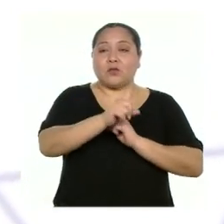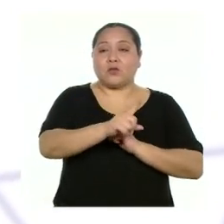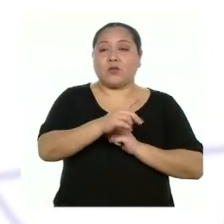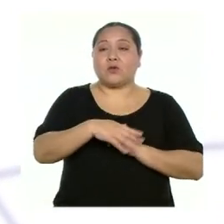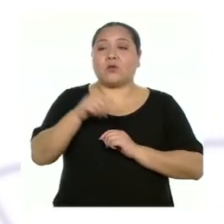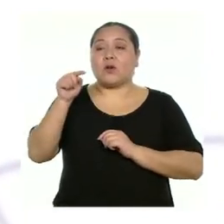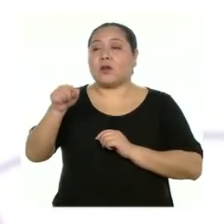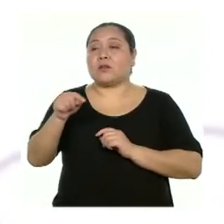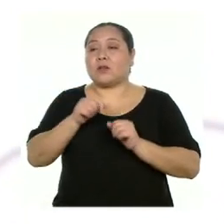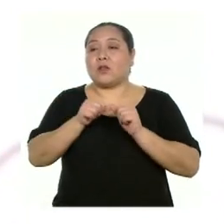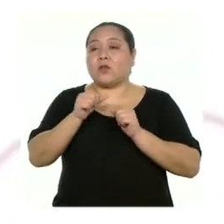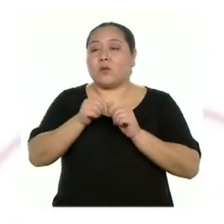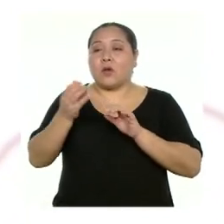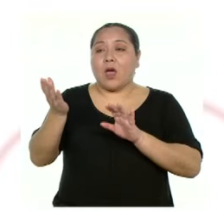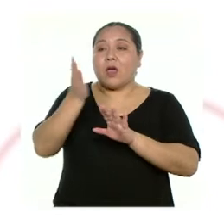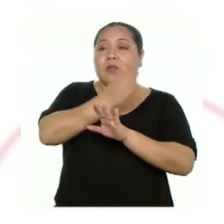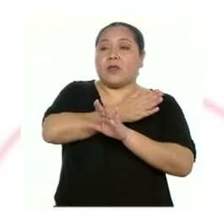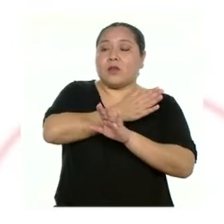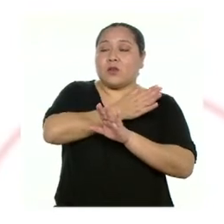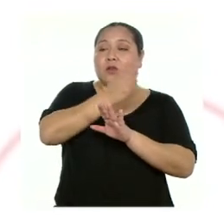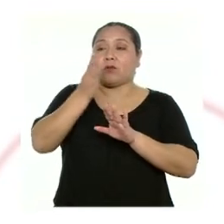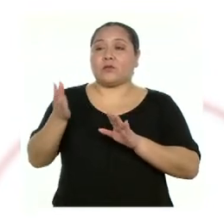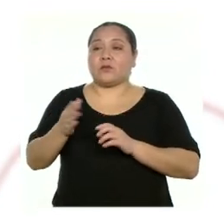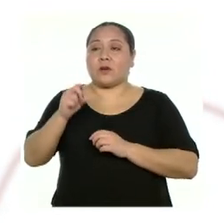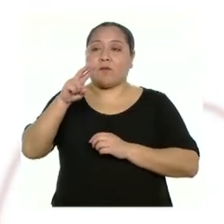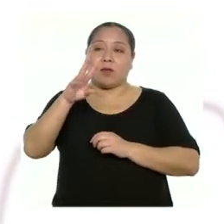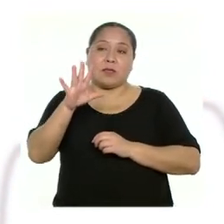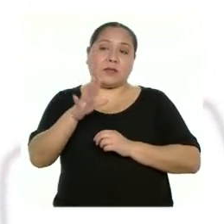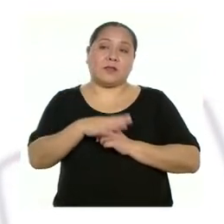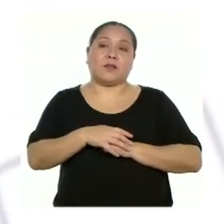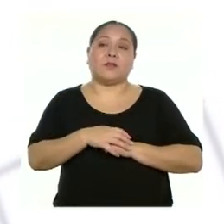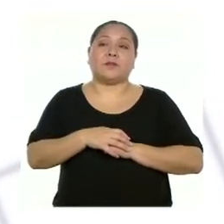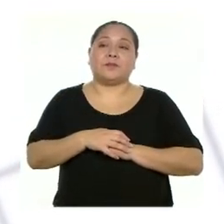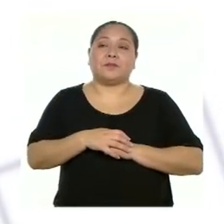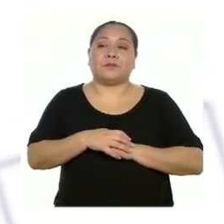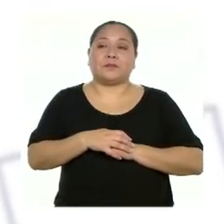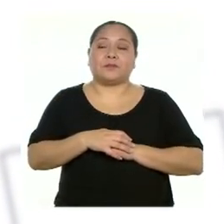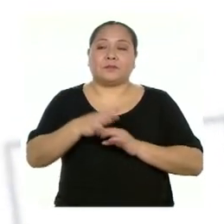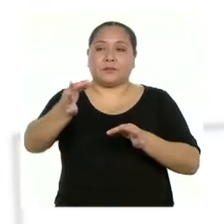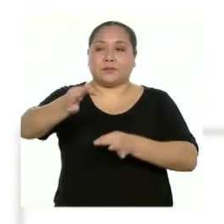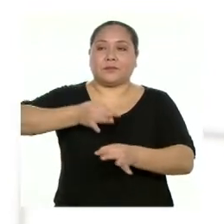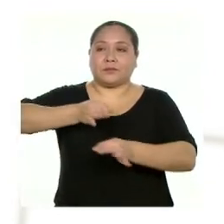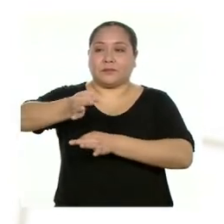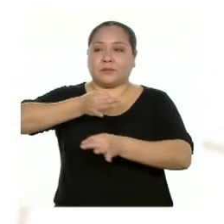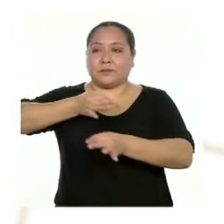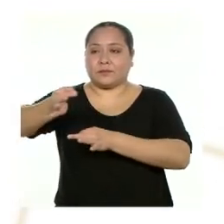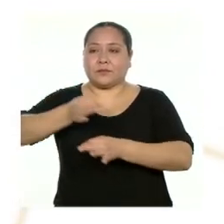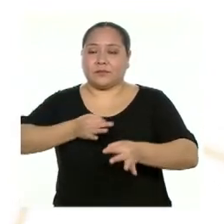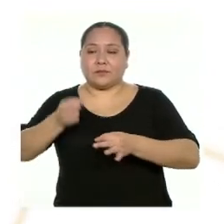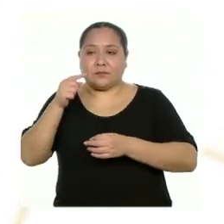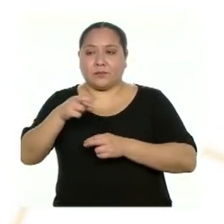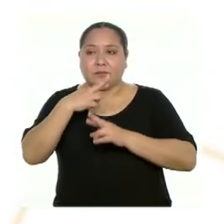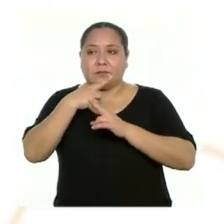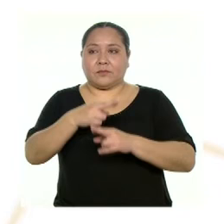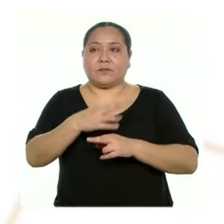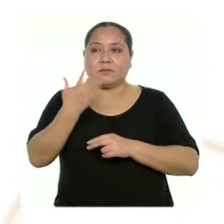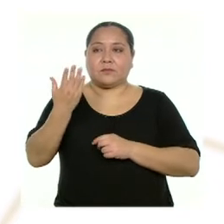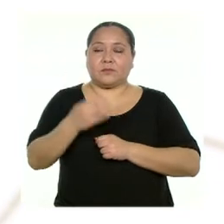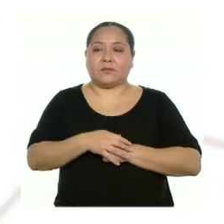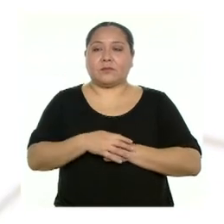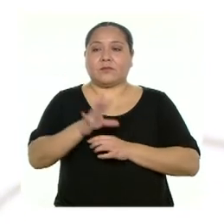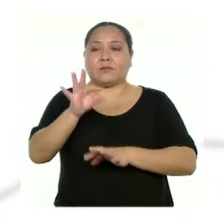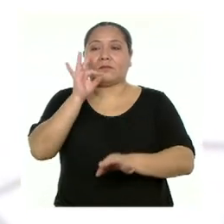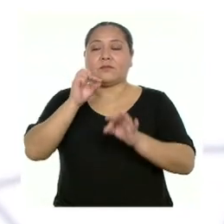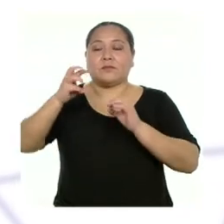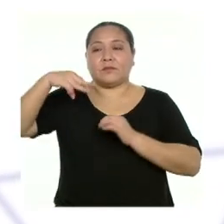acumulada del intervalo anterior al intervalo mediano, que es 25. Reemplazamos los valores en la fórmula y se obtiene que la